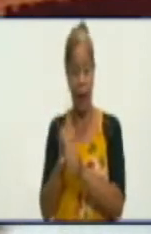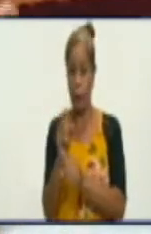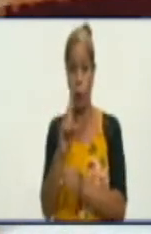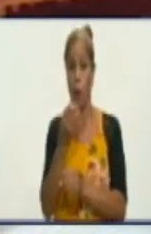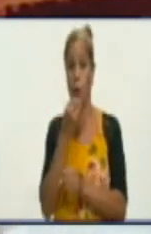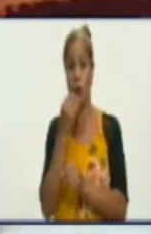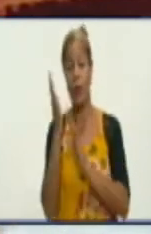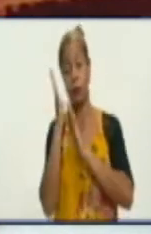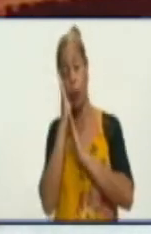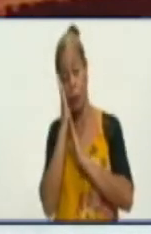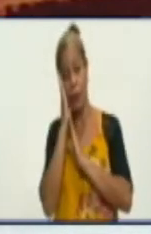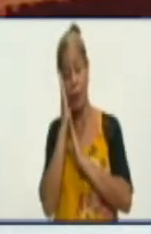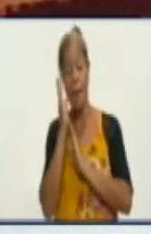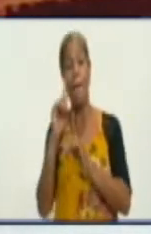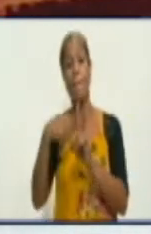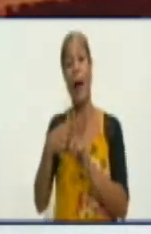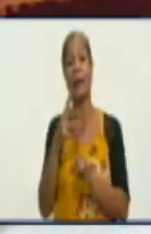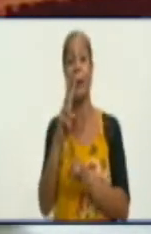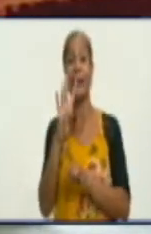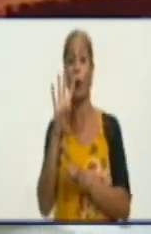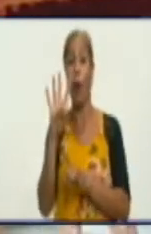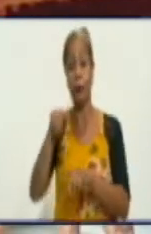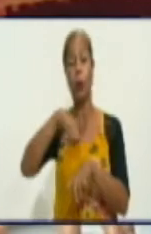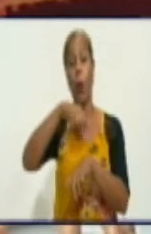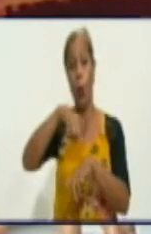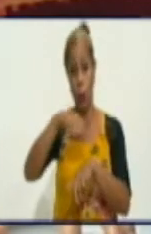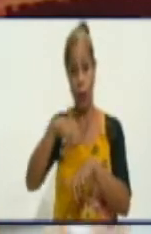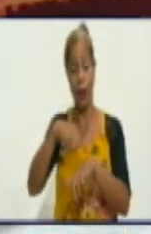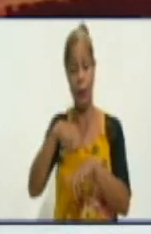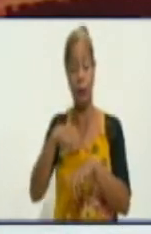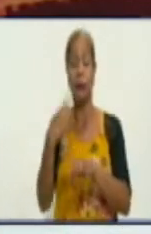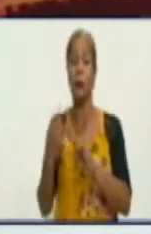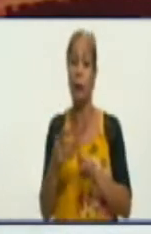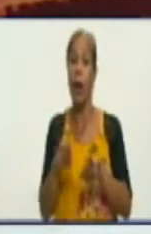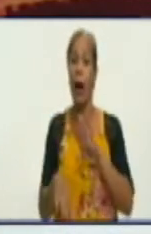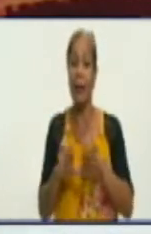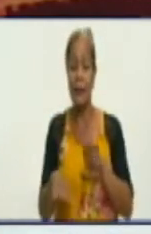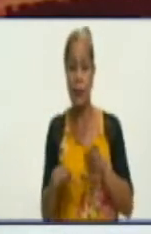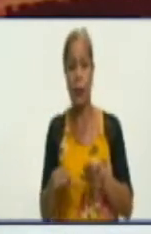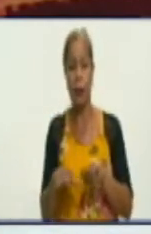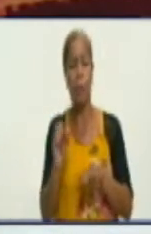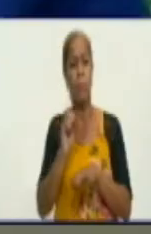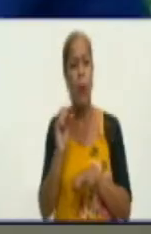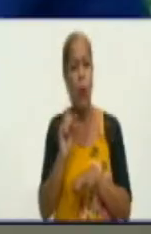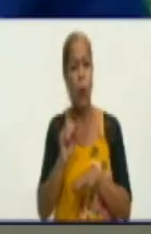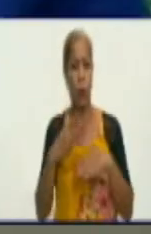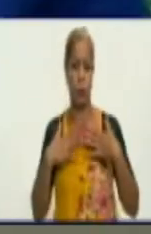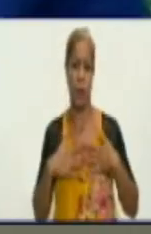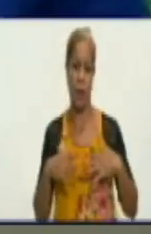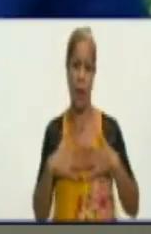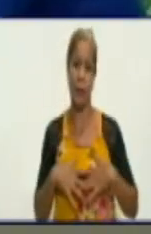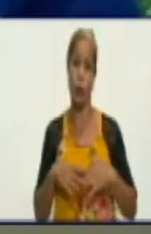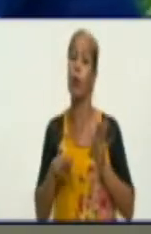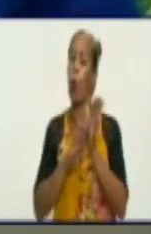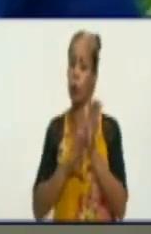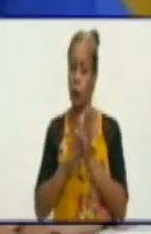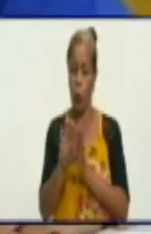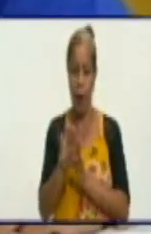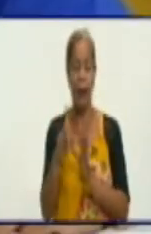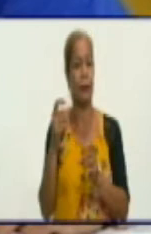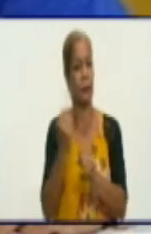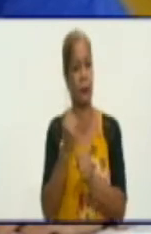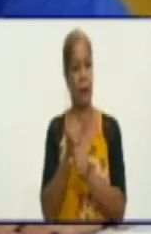porque llegaban y tenían que cumplir con otras tareas, tomaban un pequeño descanso y seguían laborando. Sí, cómo no, estos trabajadores,